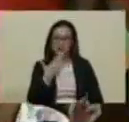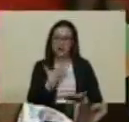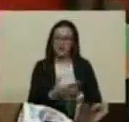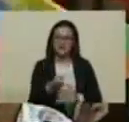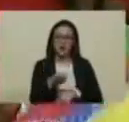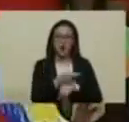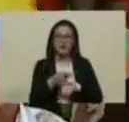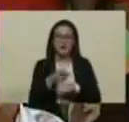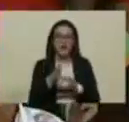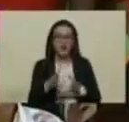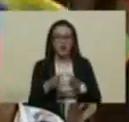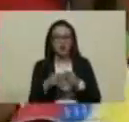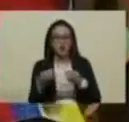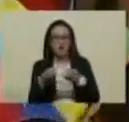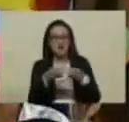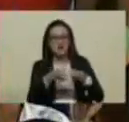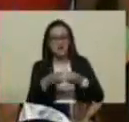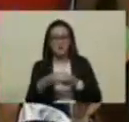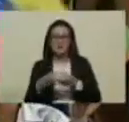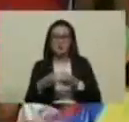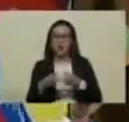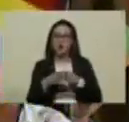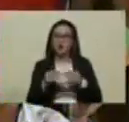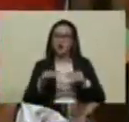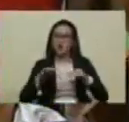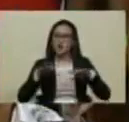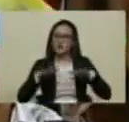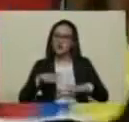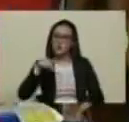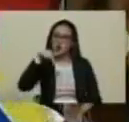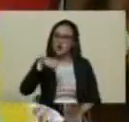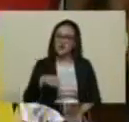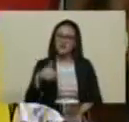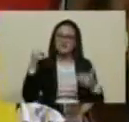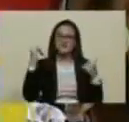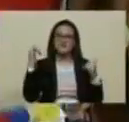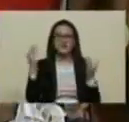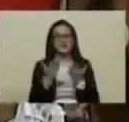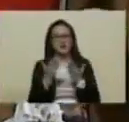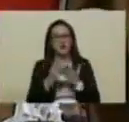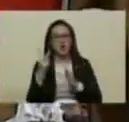todo el equipo, presidente. Aquí estamos en la fiesta escolar